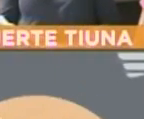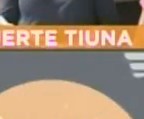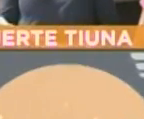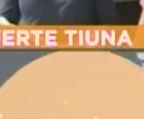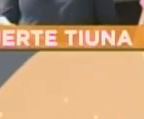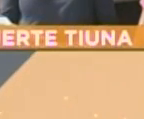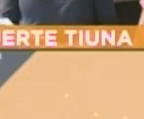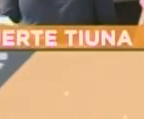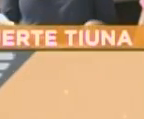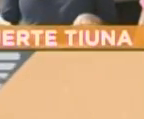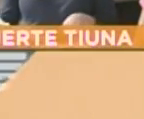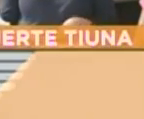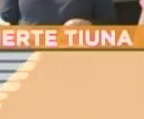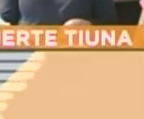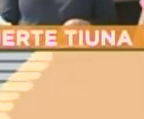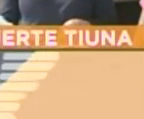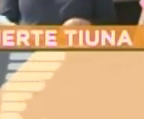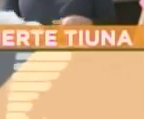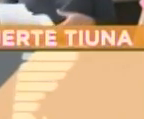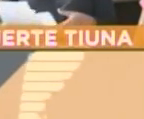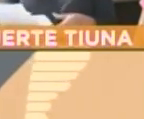próximo constituyente, hay que